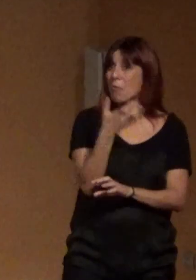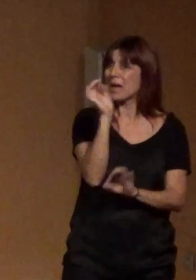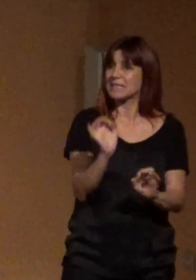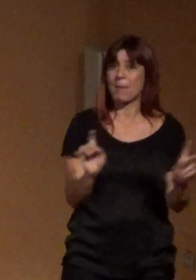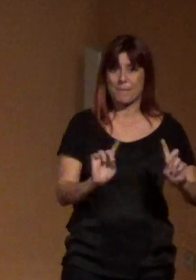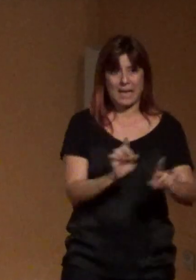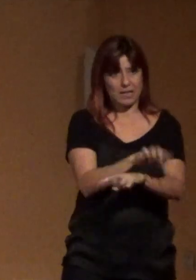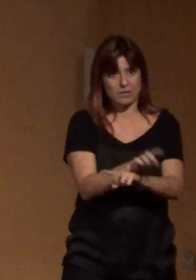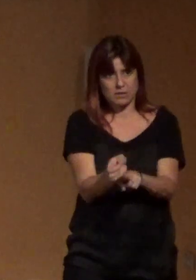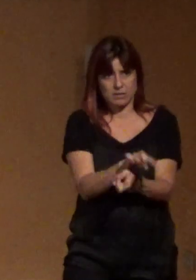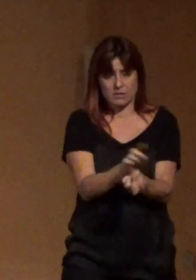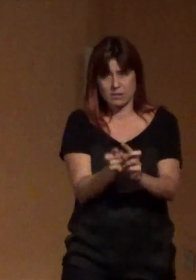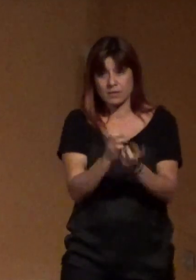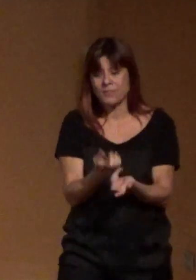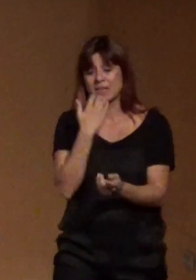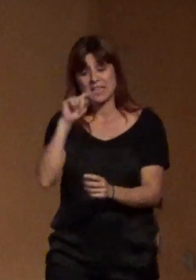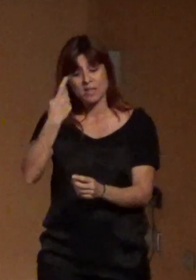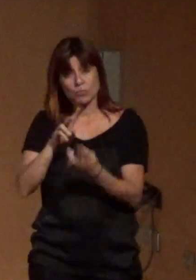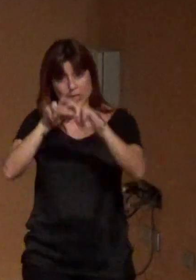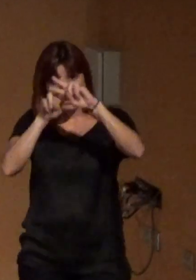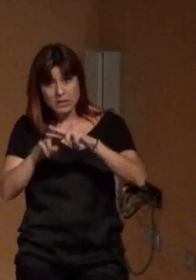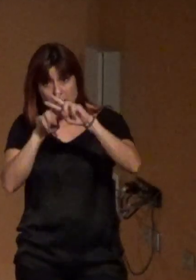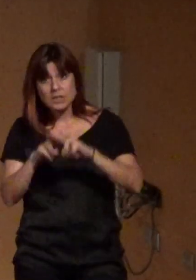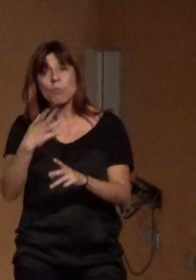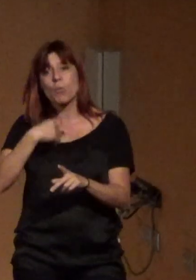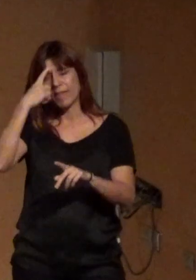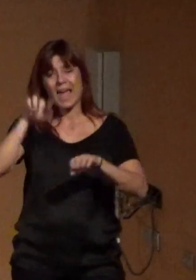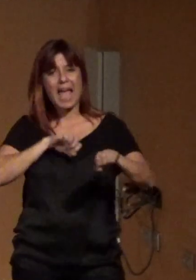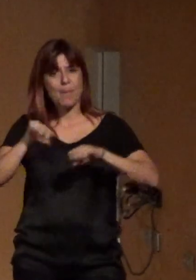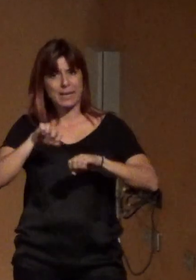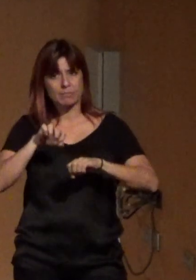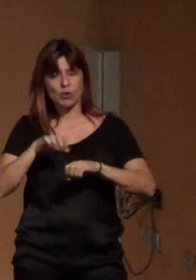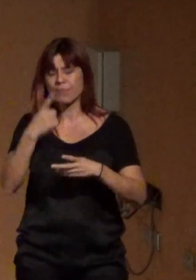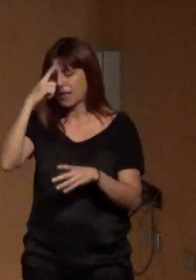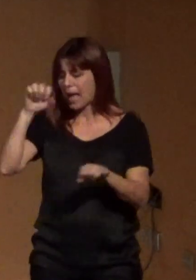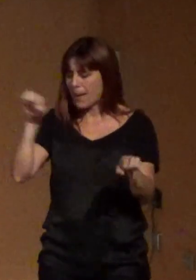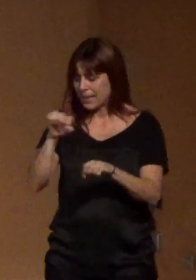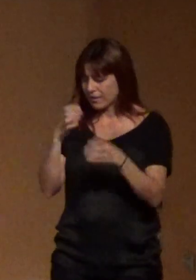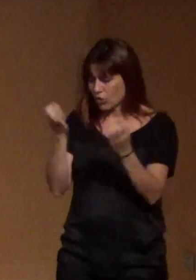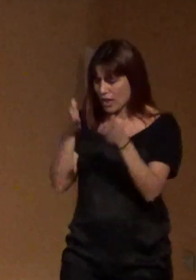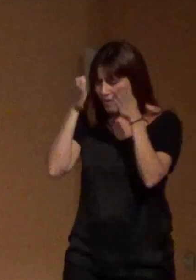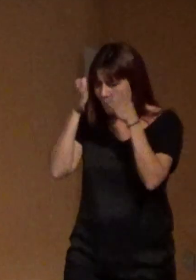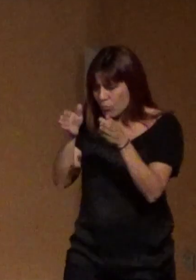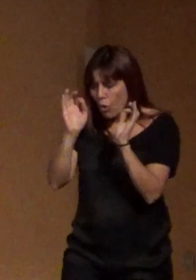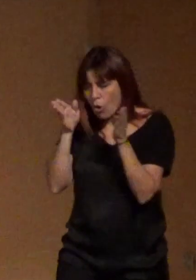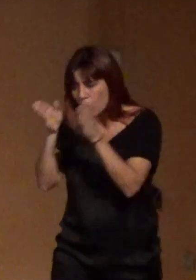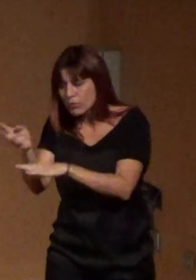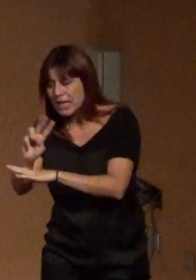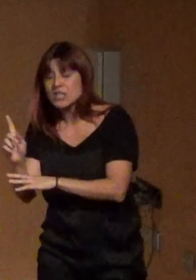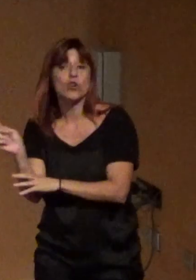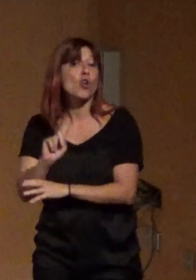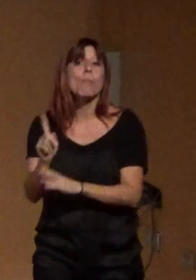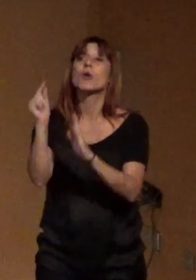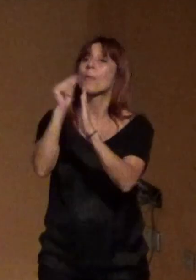de eléctrico, aparecen casi en la mitad trastornos de tipo epileptiforme. No hay que tratarlos porque el electro está tratado, pero aparecen puntas,